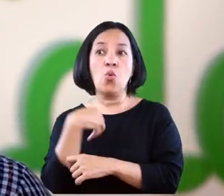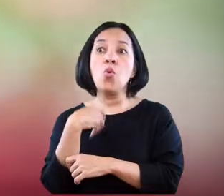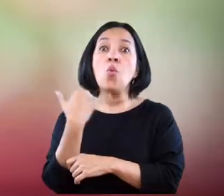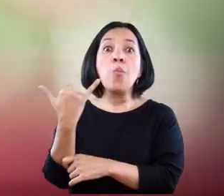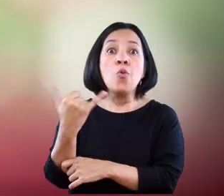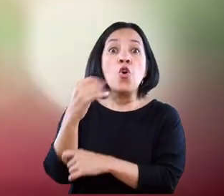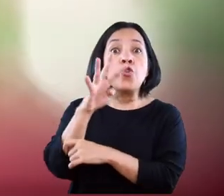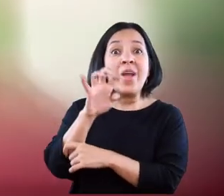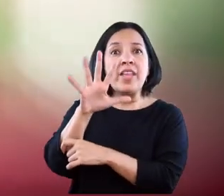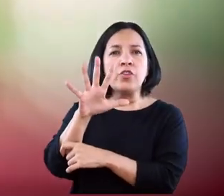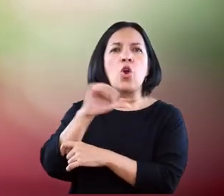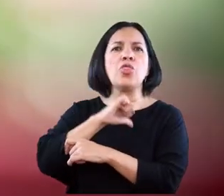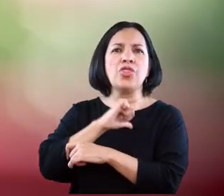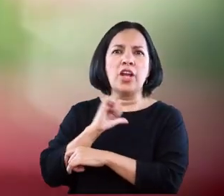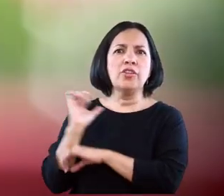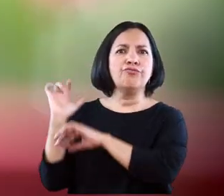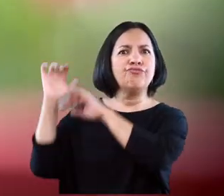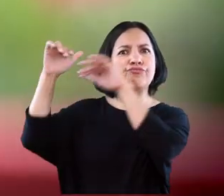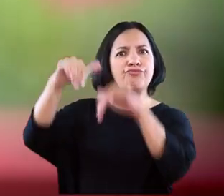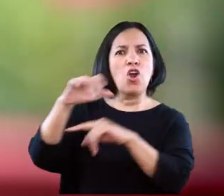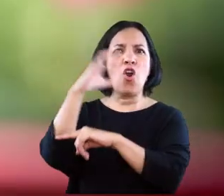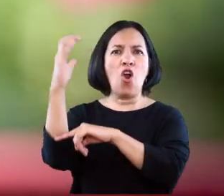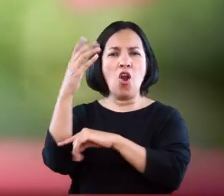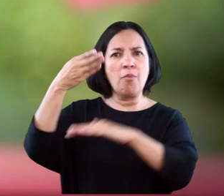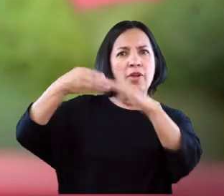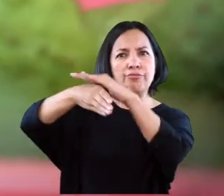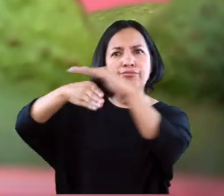cuales 95 son población migrante.